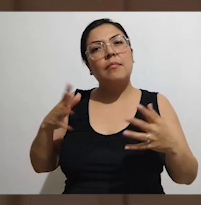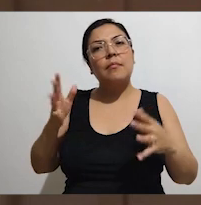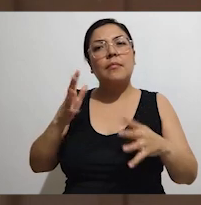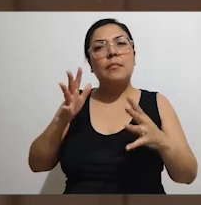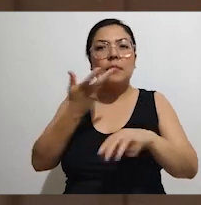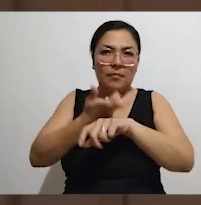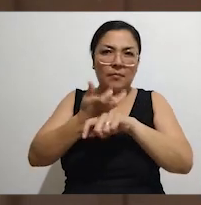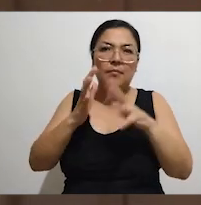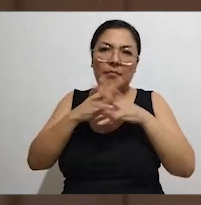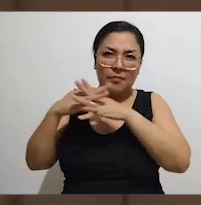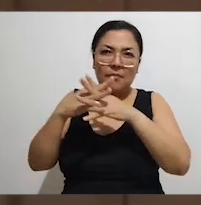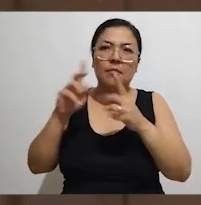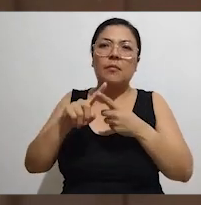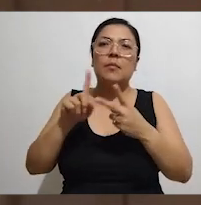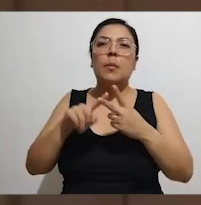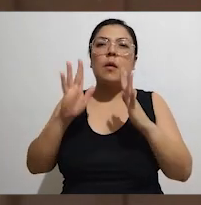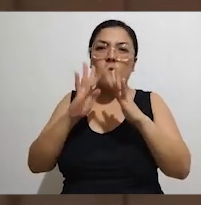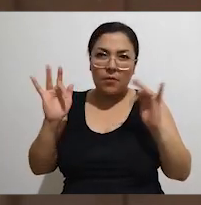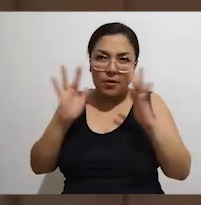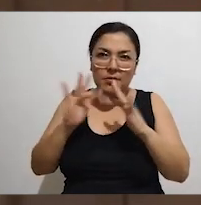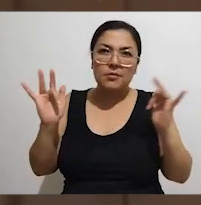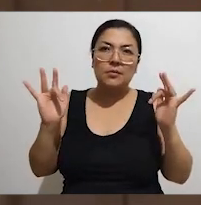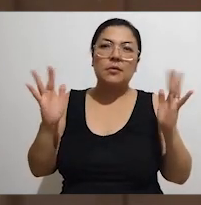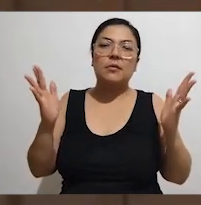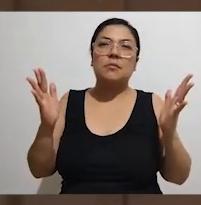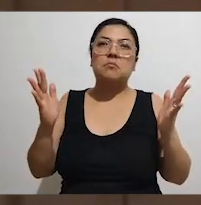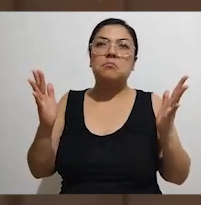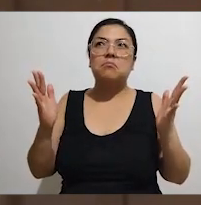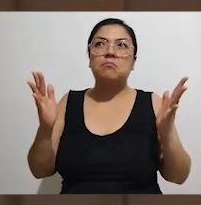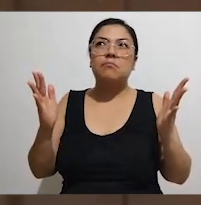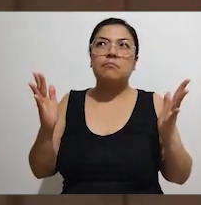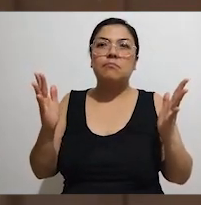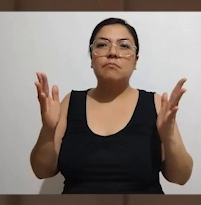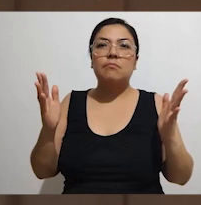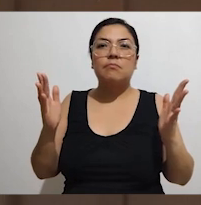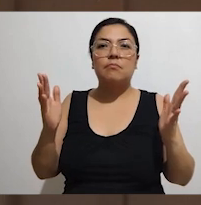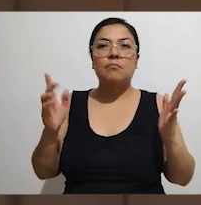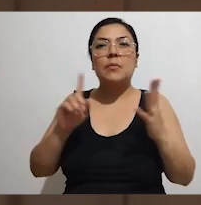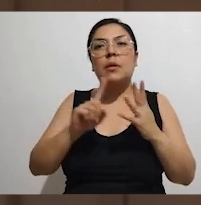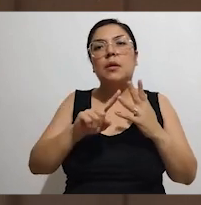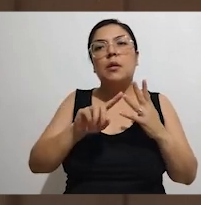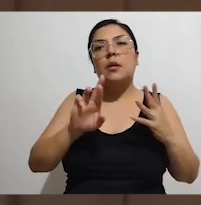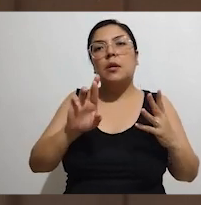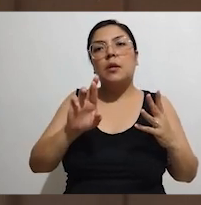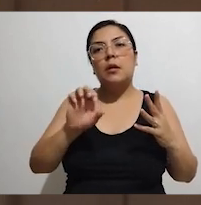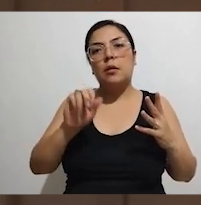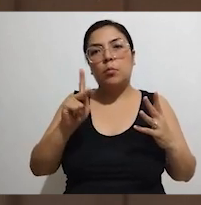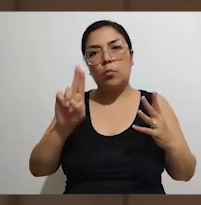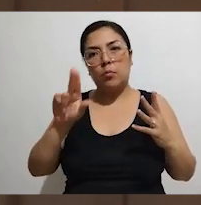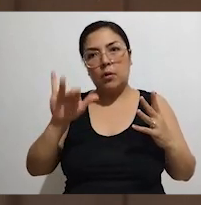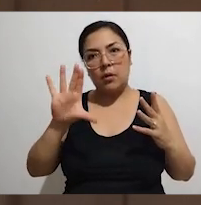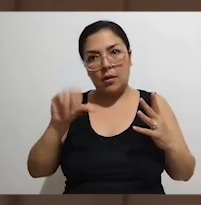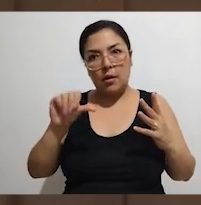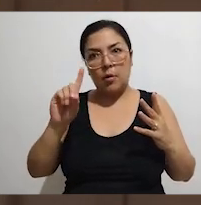de Estados Unidos, de Francia, también de República Dominicana también